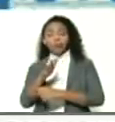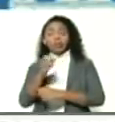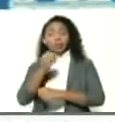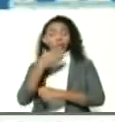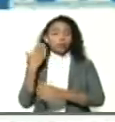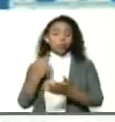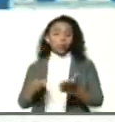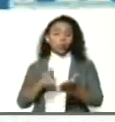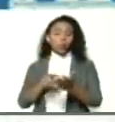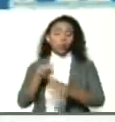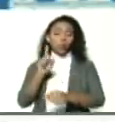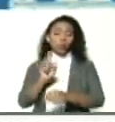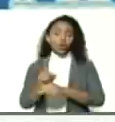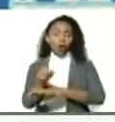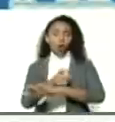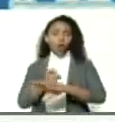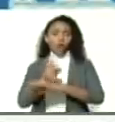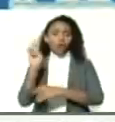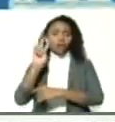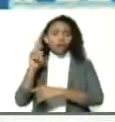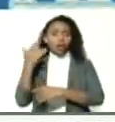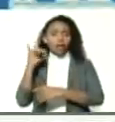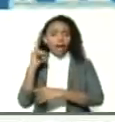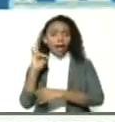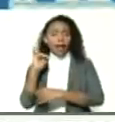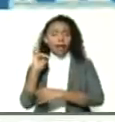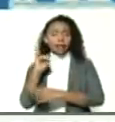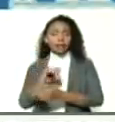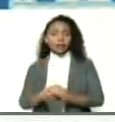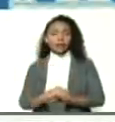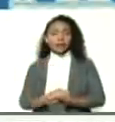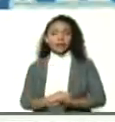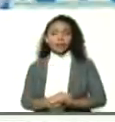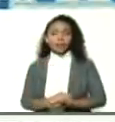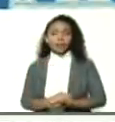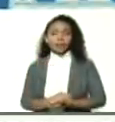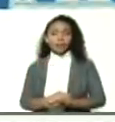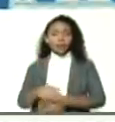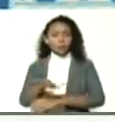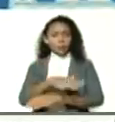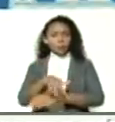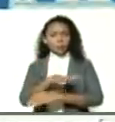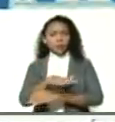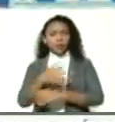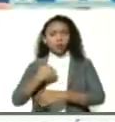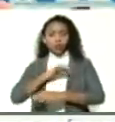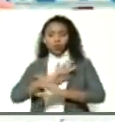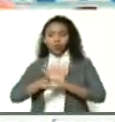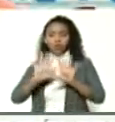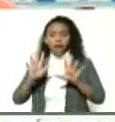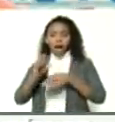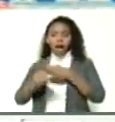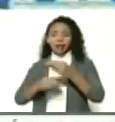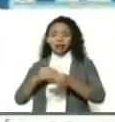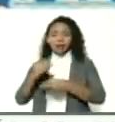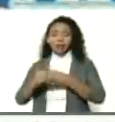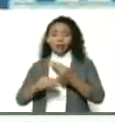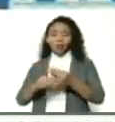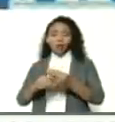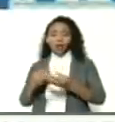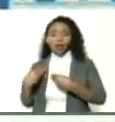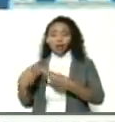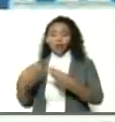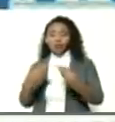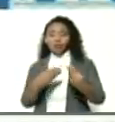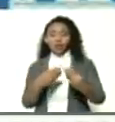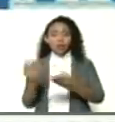es así, el único gobierno de Venezuela que hay, que existe, donde estamos ya haciendo el depósito y nos